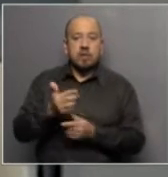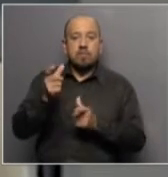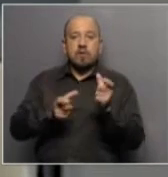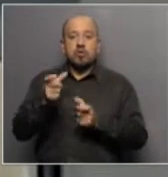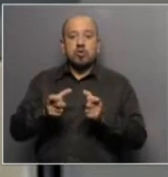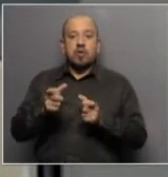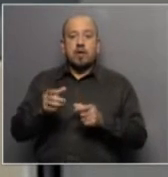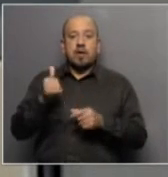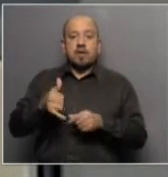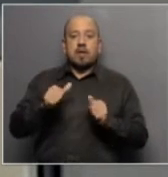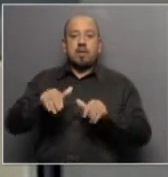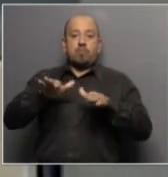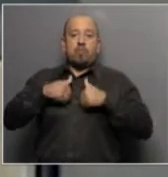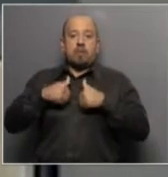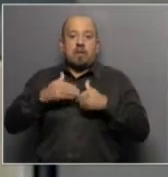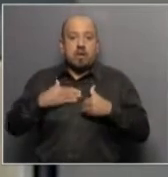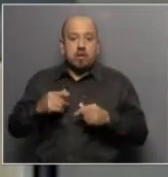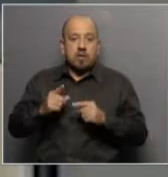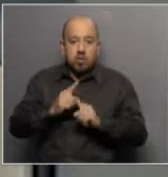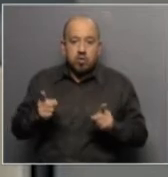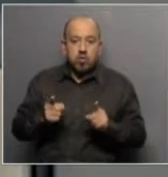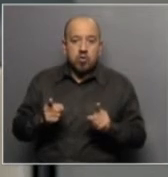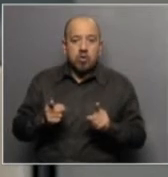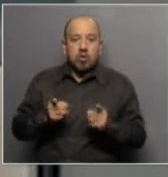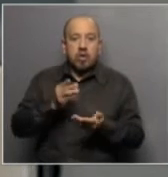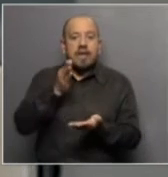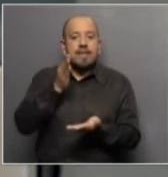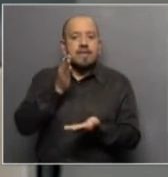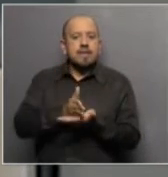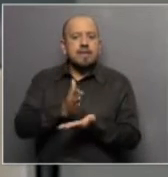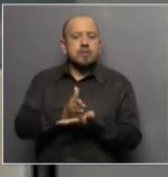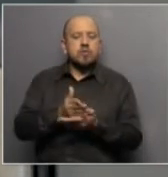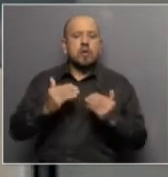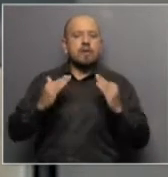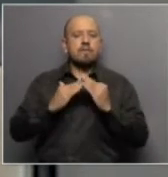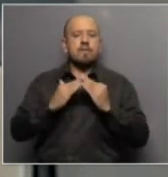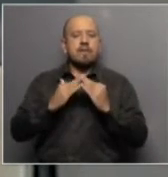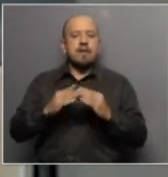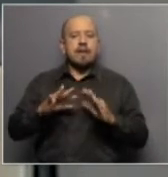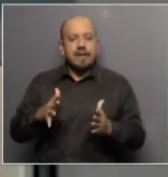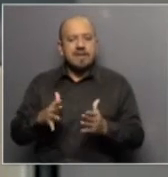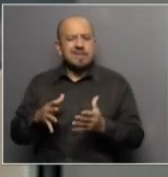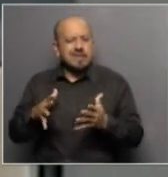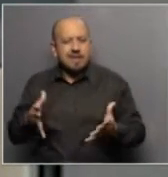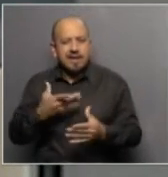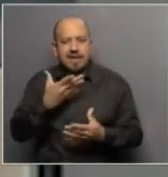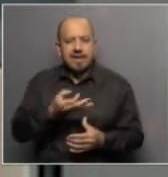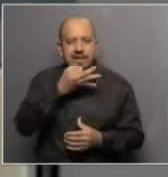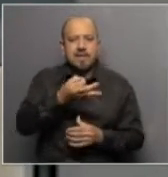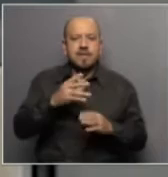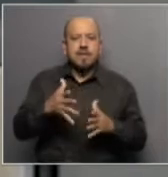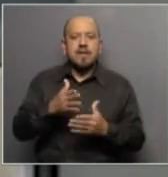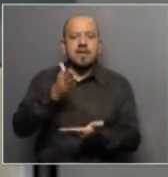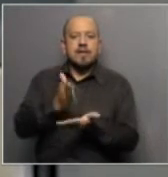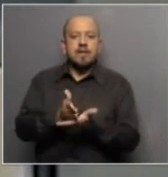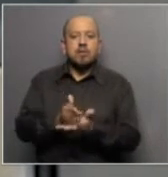bien en propiedad de su propiedad. No, el derecho a la vivienda es el derecho, como derecho humano, que